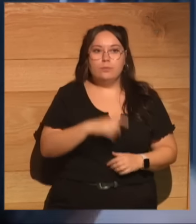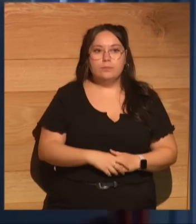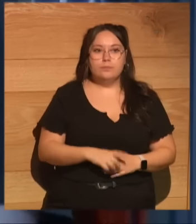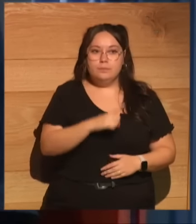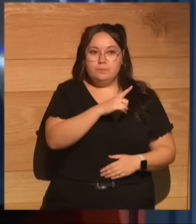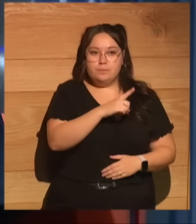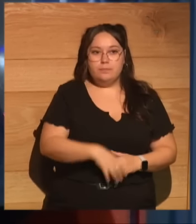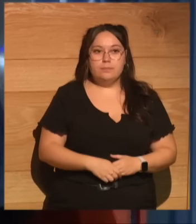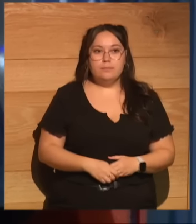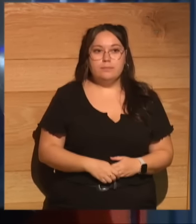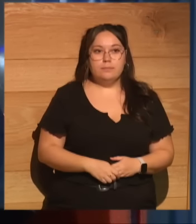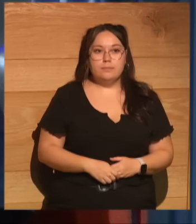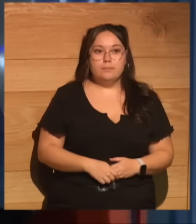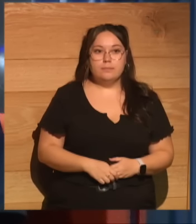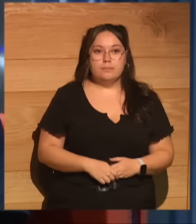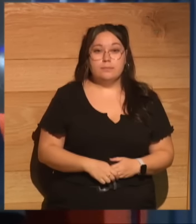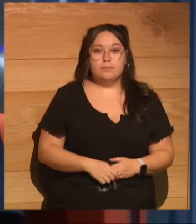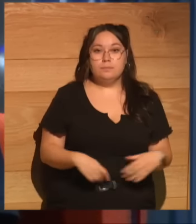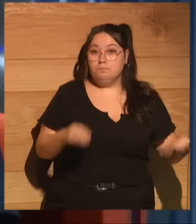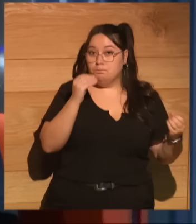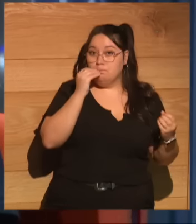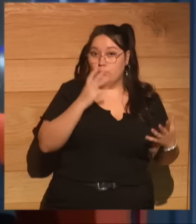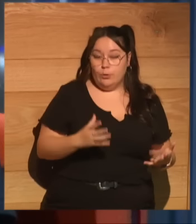No, bueno, venga, aquí, aquí está Nislas. Bueno.